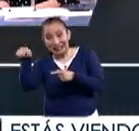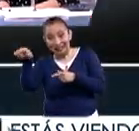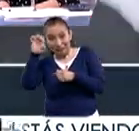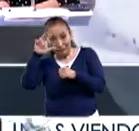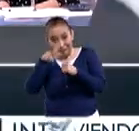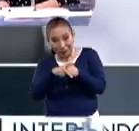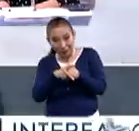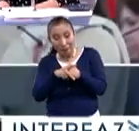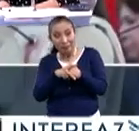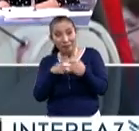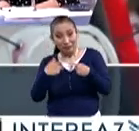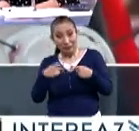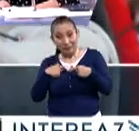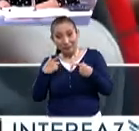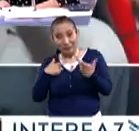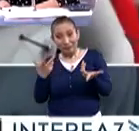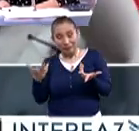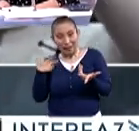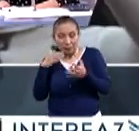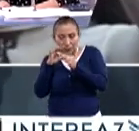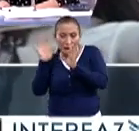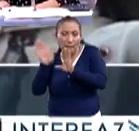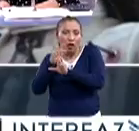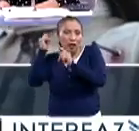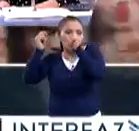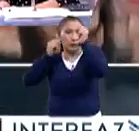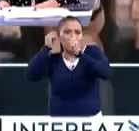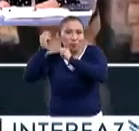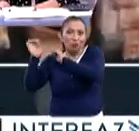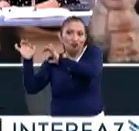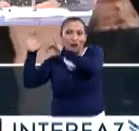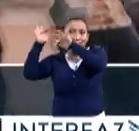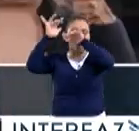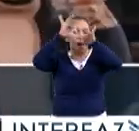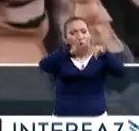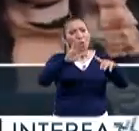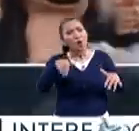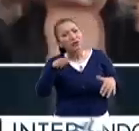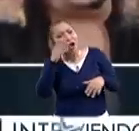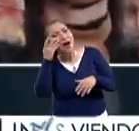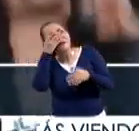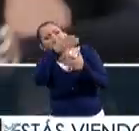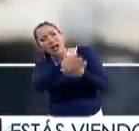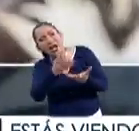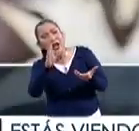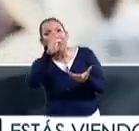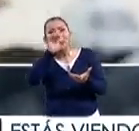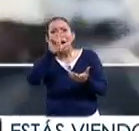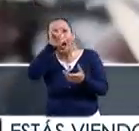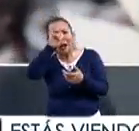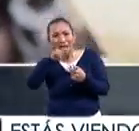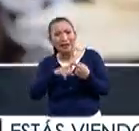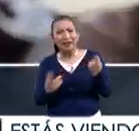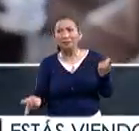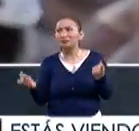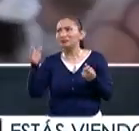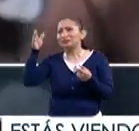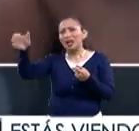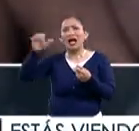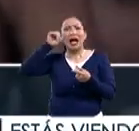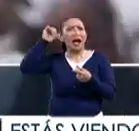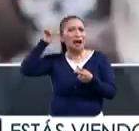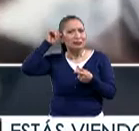ellos, bueno, es la explicación del turismo. Claro, O sea, claro, y entonces claro. pueden ir a Bali,